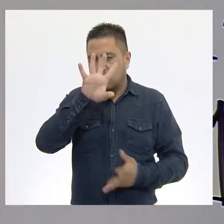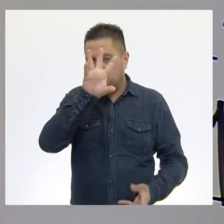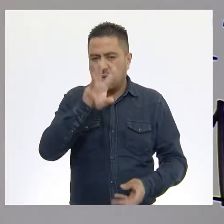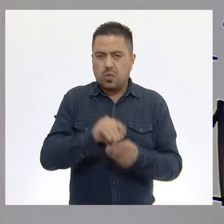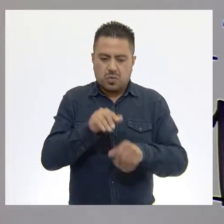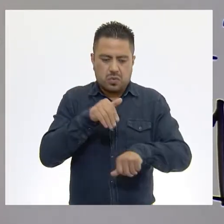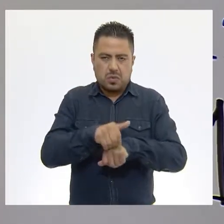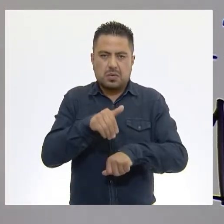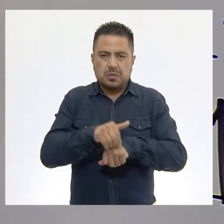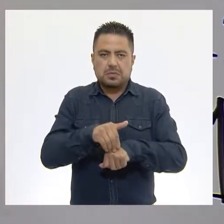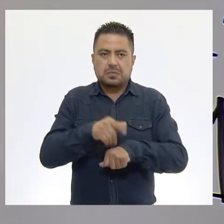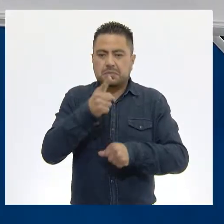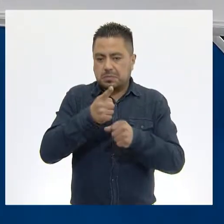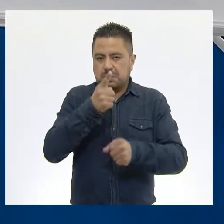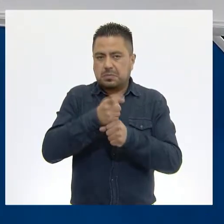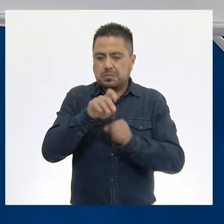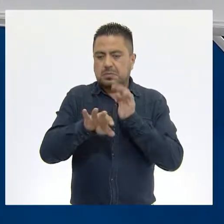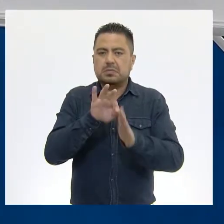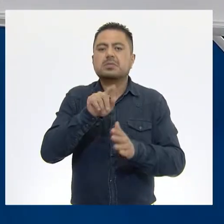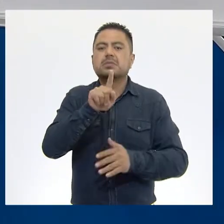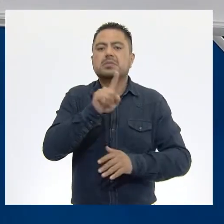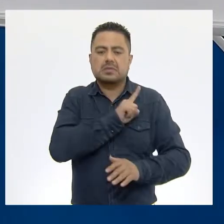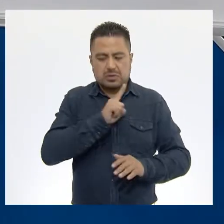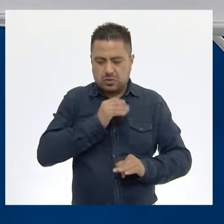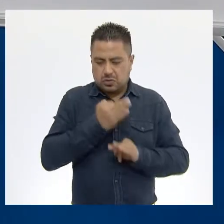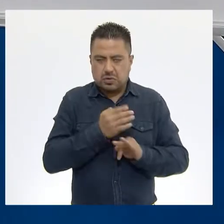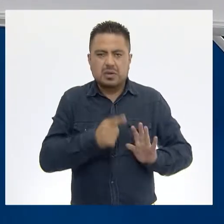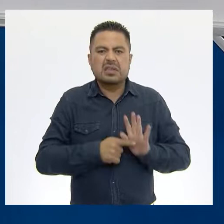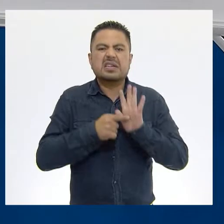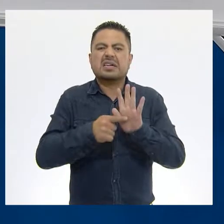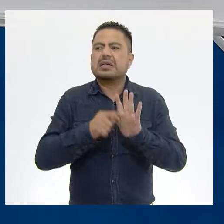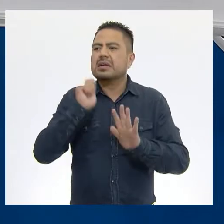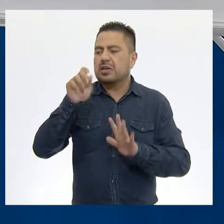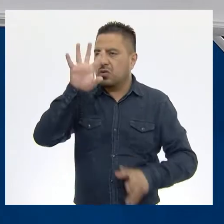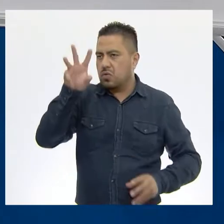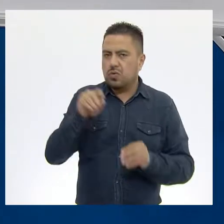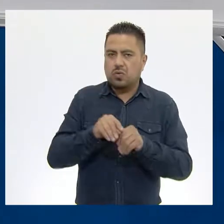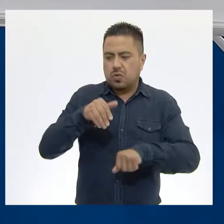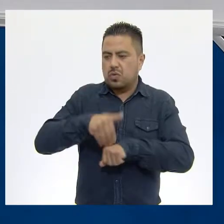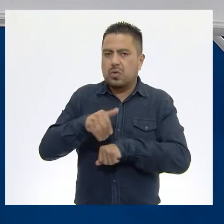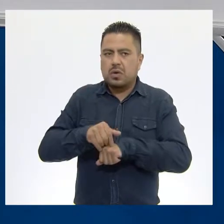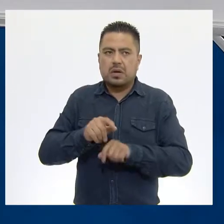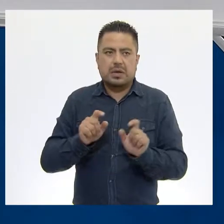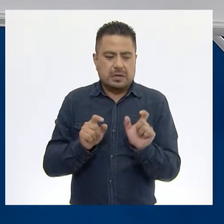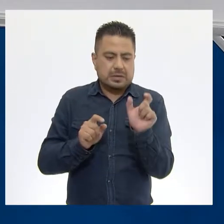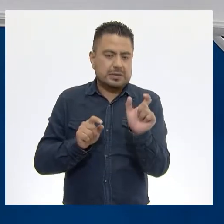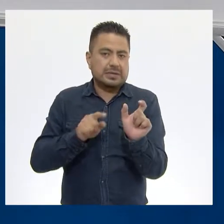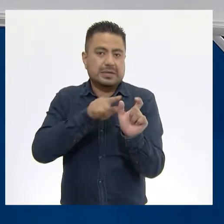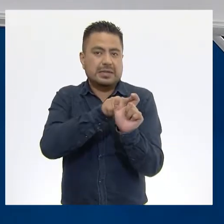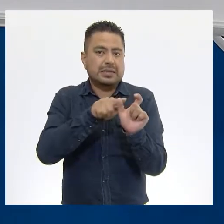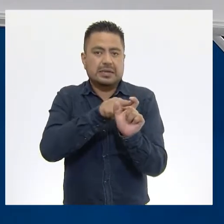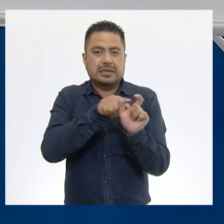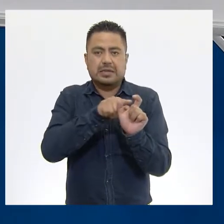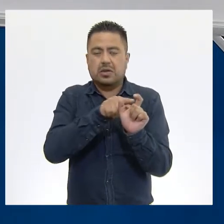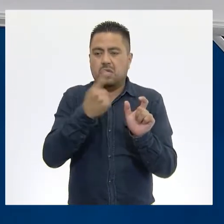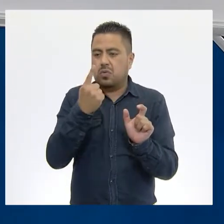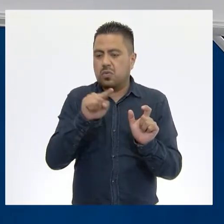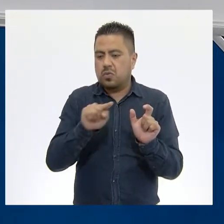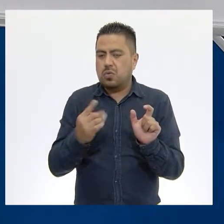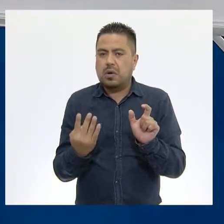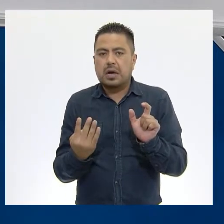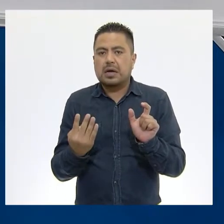Ujú. Ajá. Entonces, primeramente querías mostrarles que aquí es el entero, este pedacito equivaldría a un